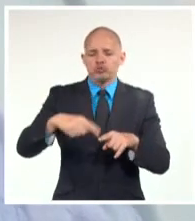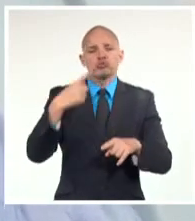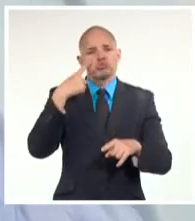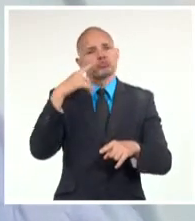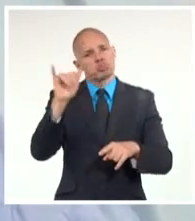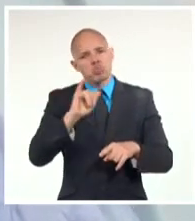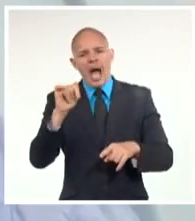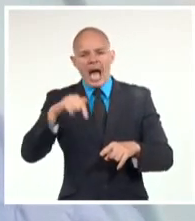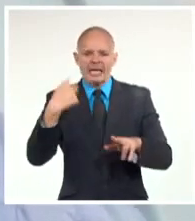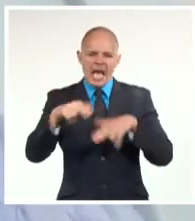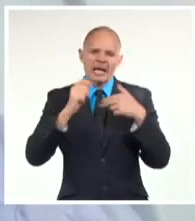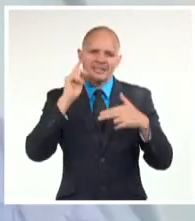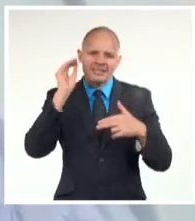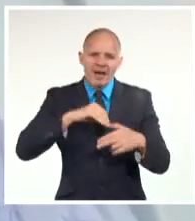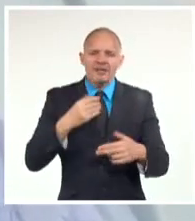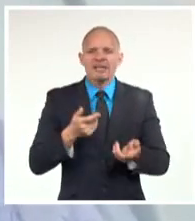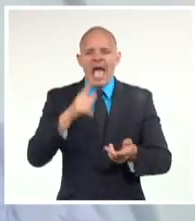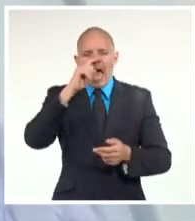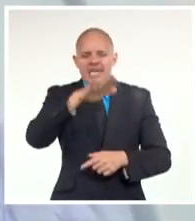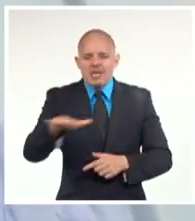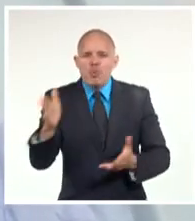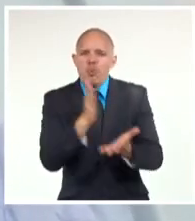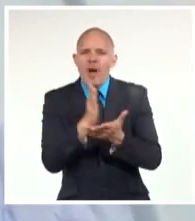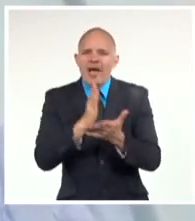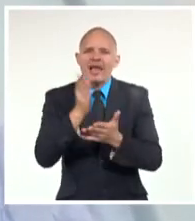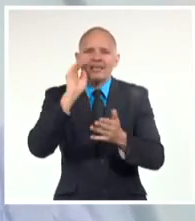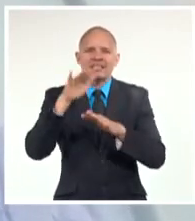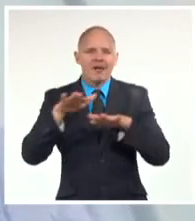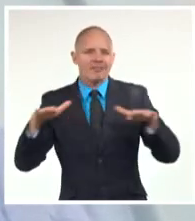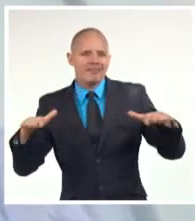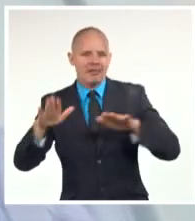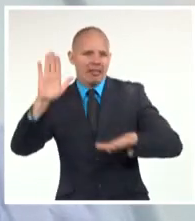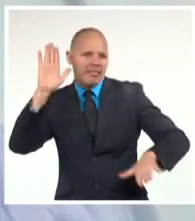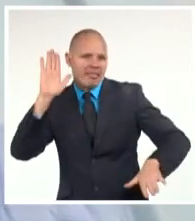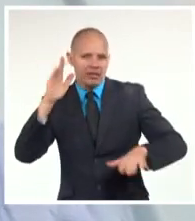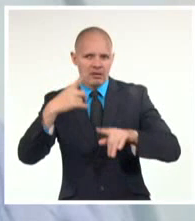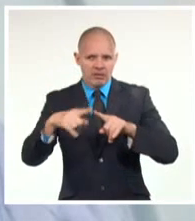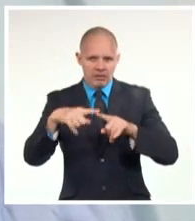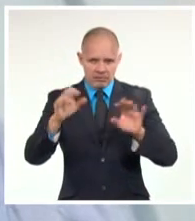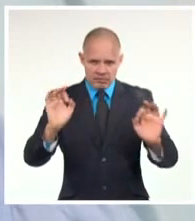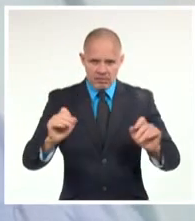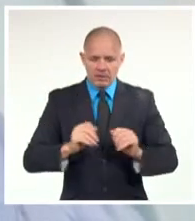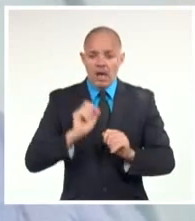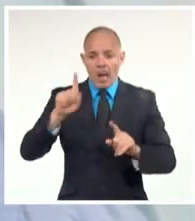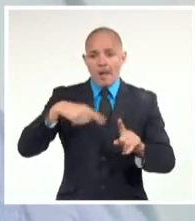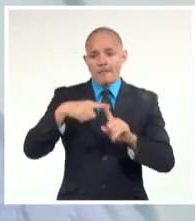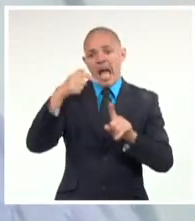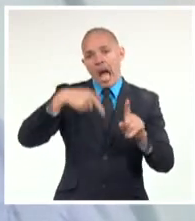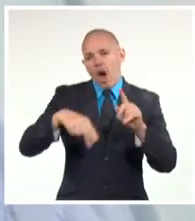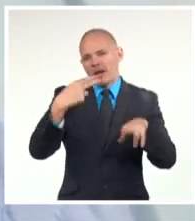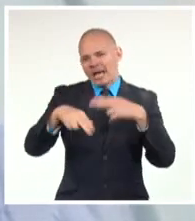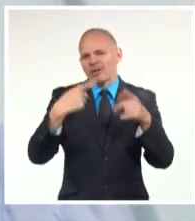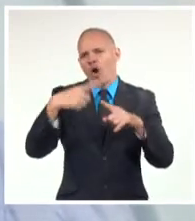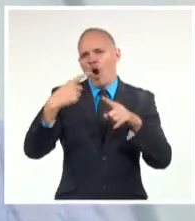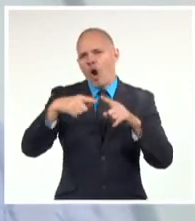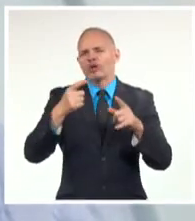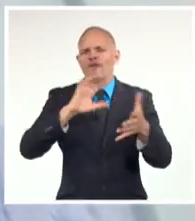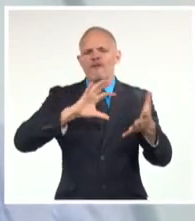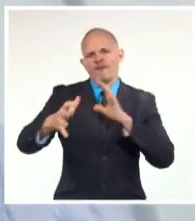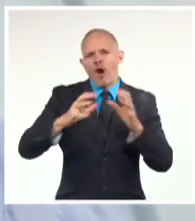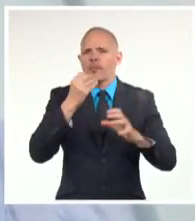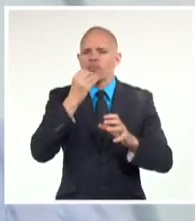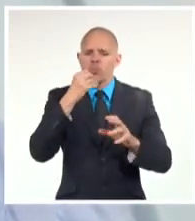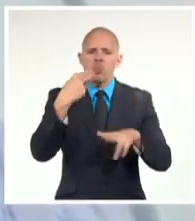resultados, la gimnastrada, además de la gimnasia rítmica, la gimnasia artística, el trampolín, la acrobacia, son elementos importantes